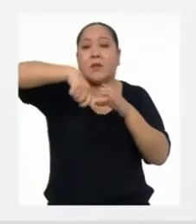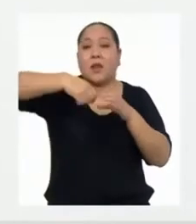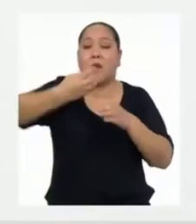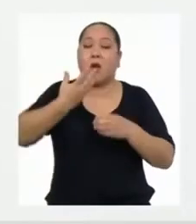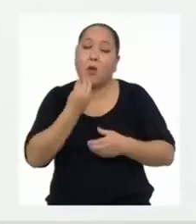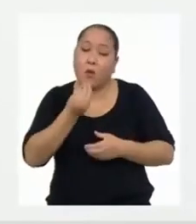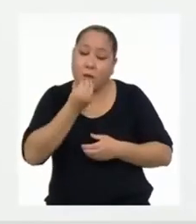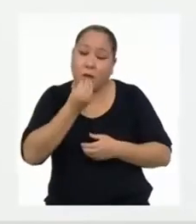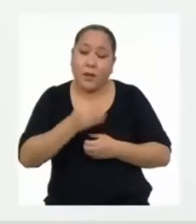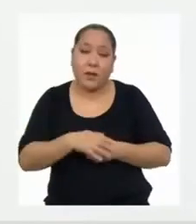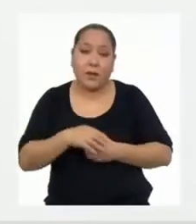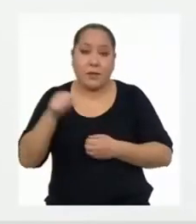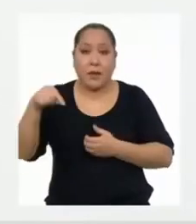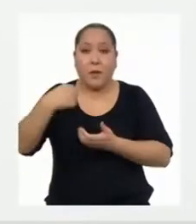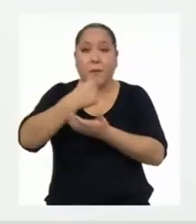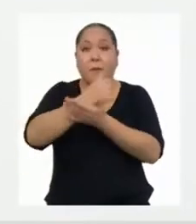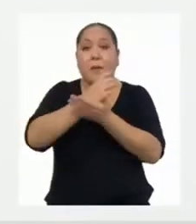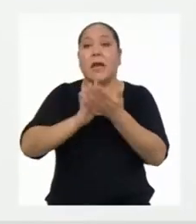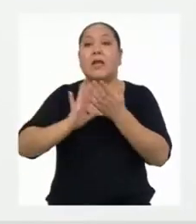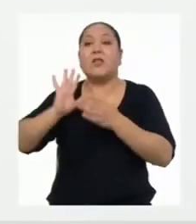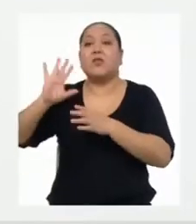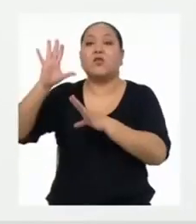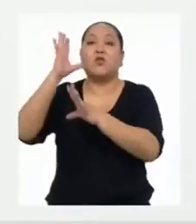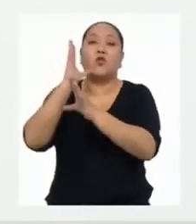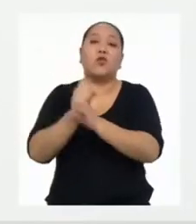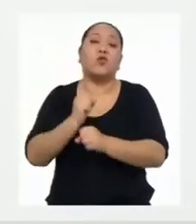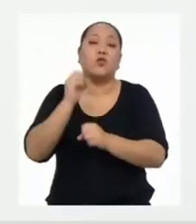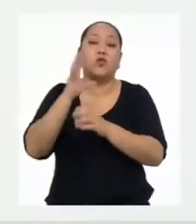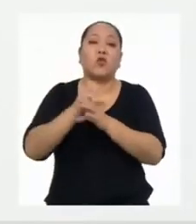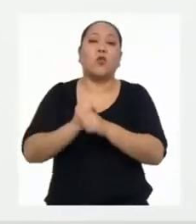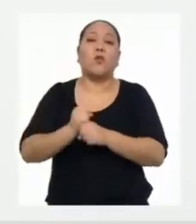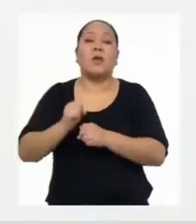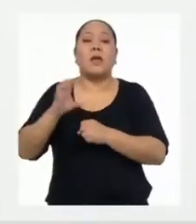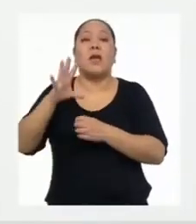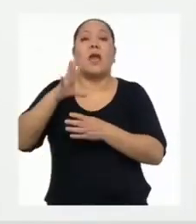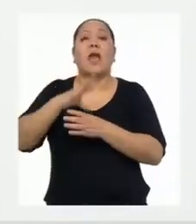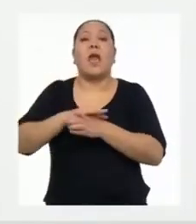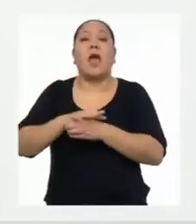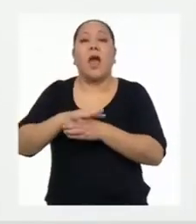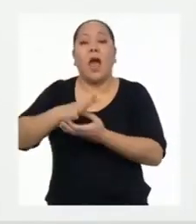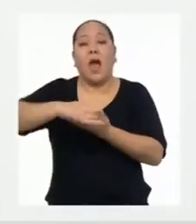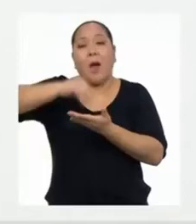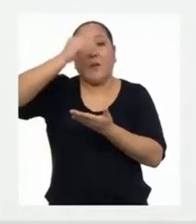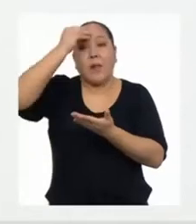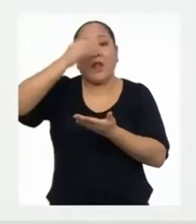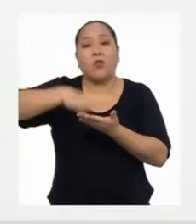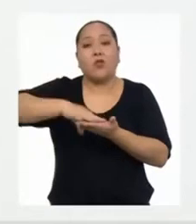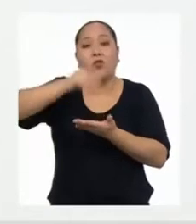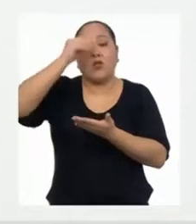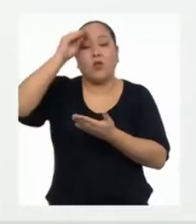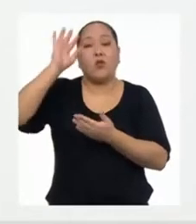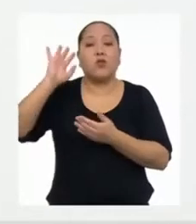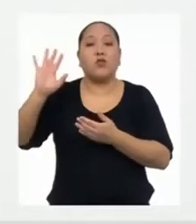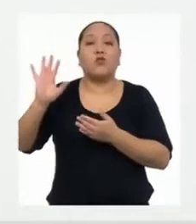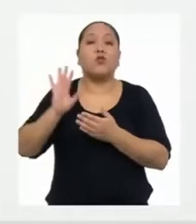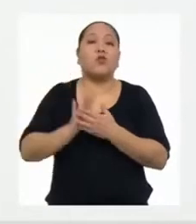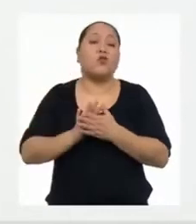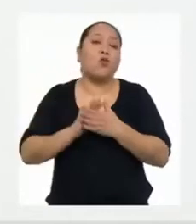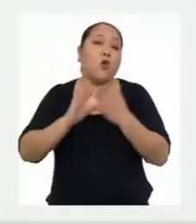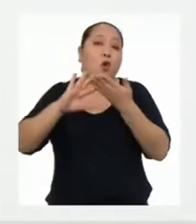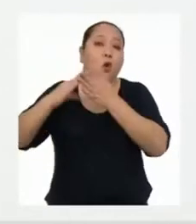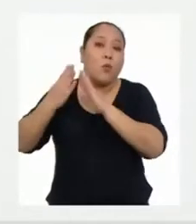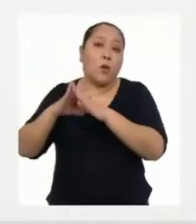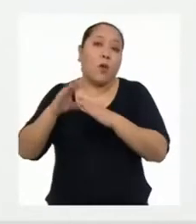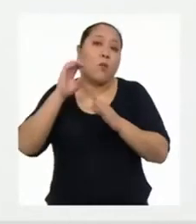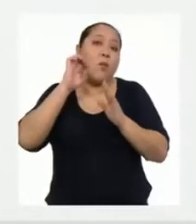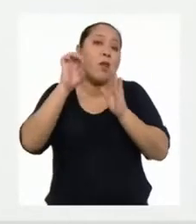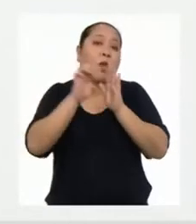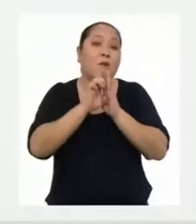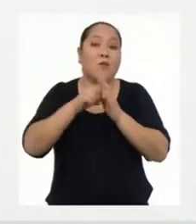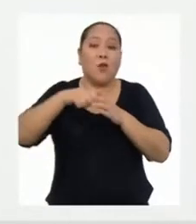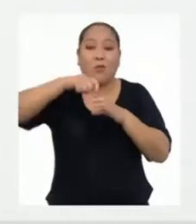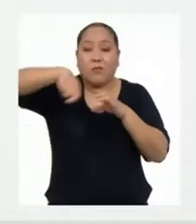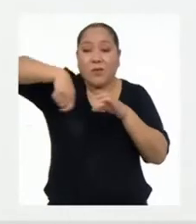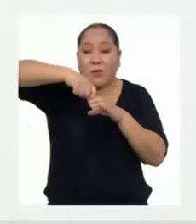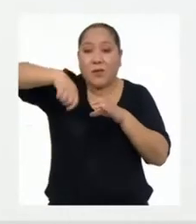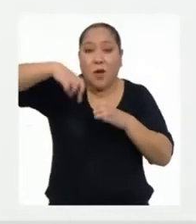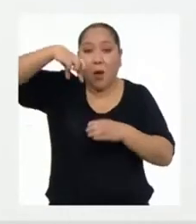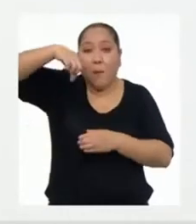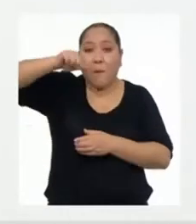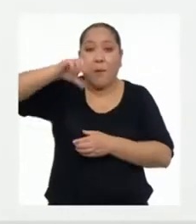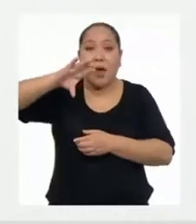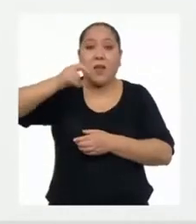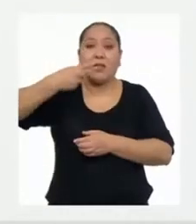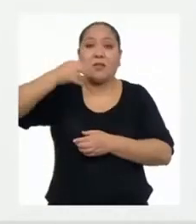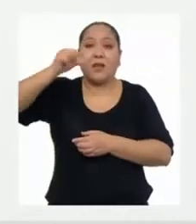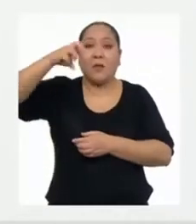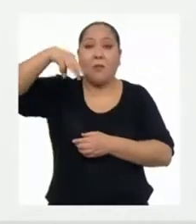Es parte de las costumbres que aprendió en su comunidad. En la preparación de la pachamanca, por ejemplo, toda la familia está